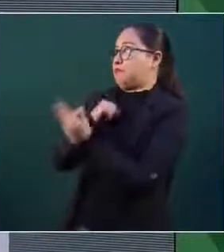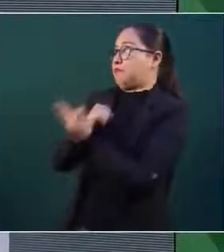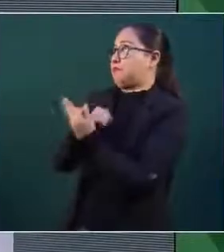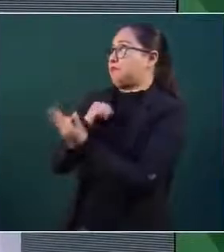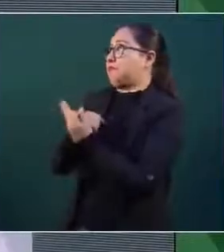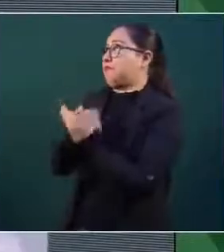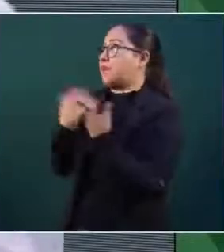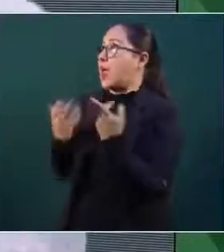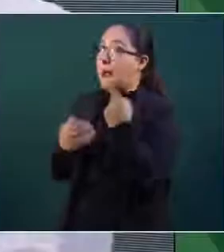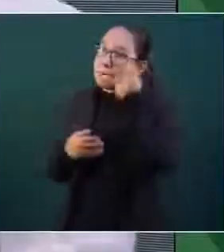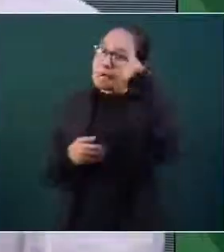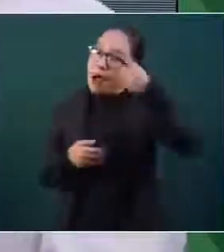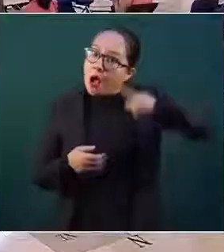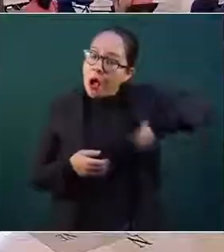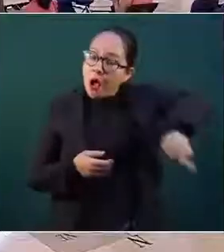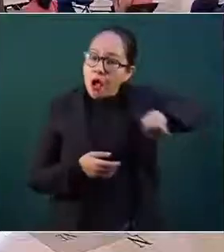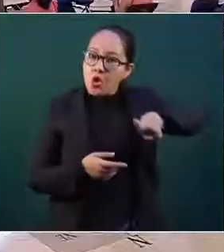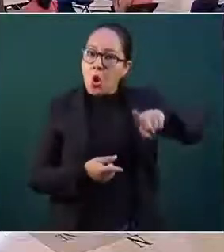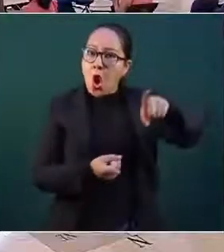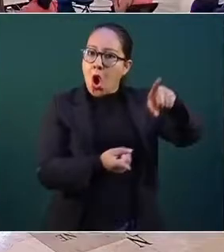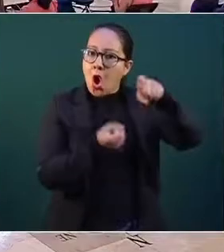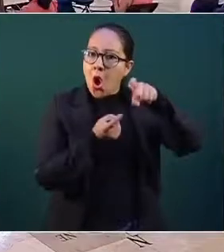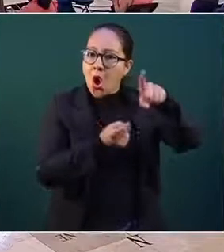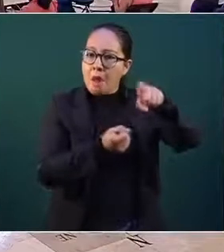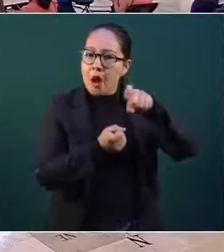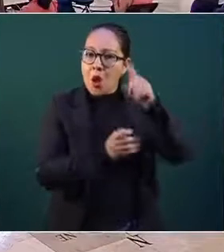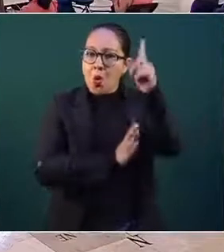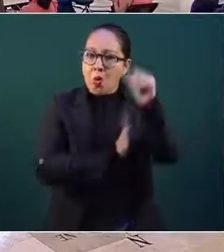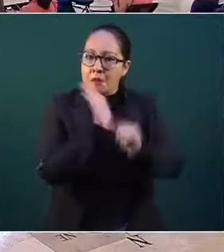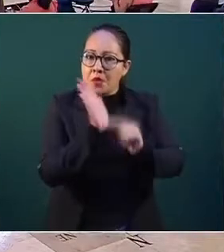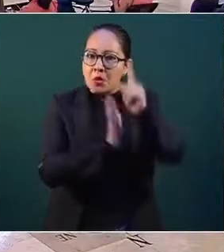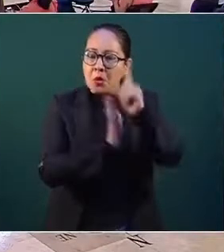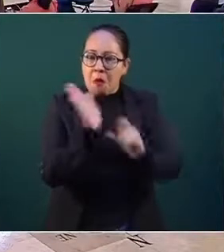para seguir cobrando muchísimo dinero.